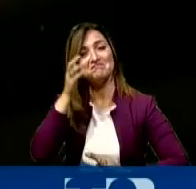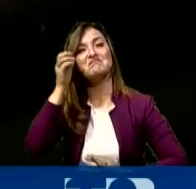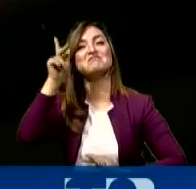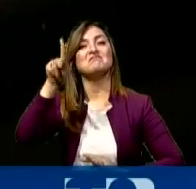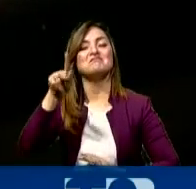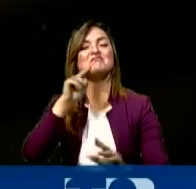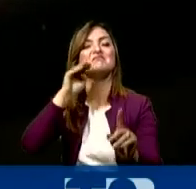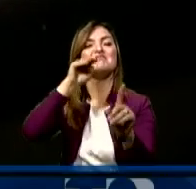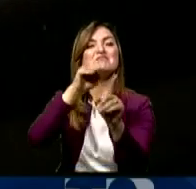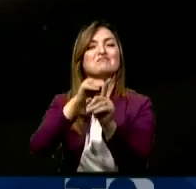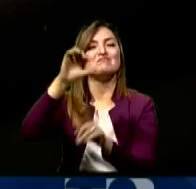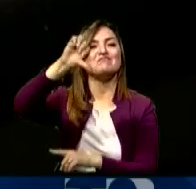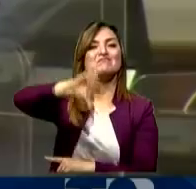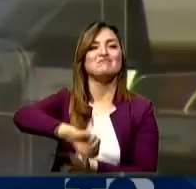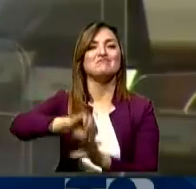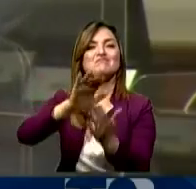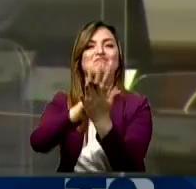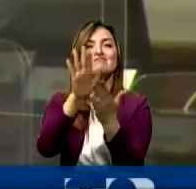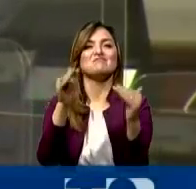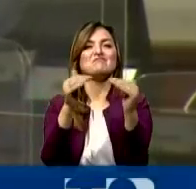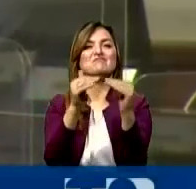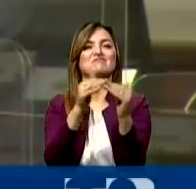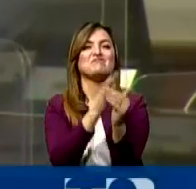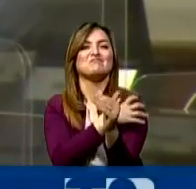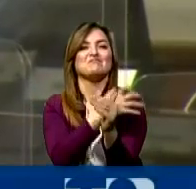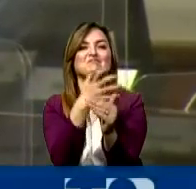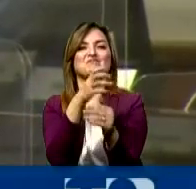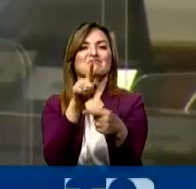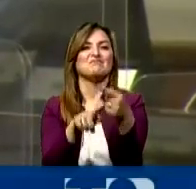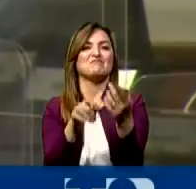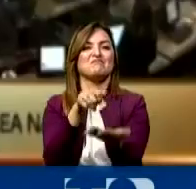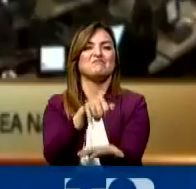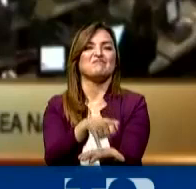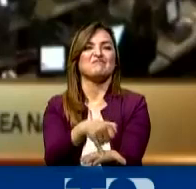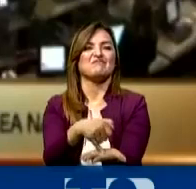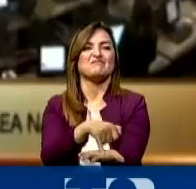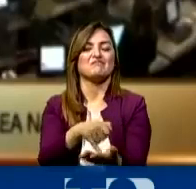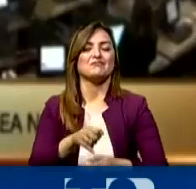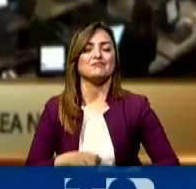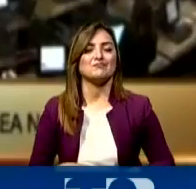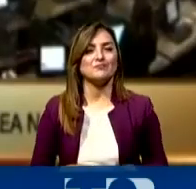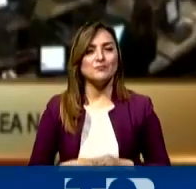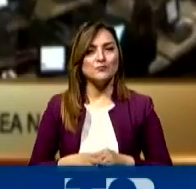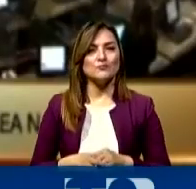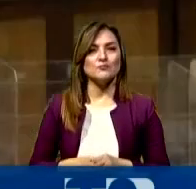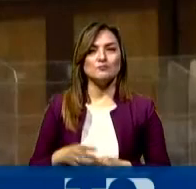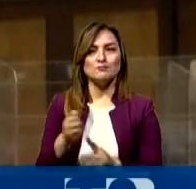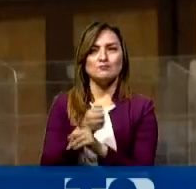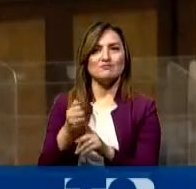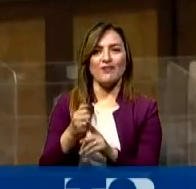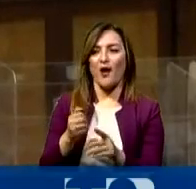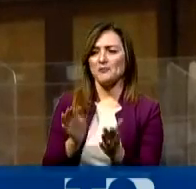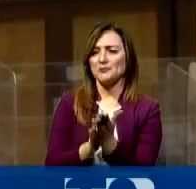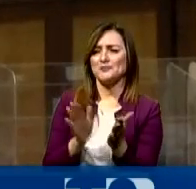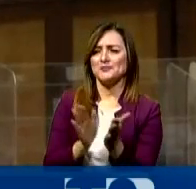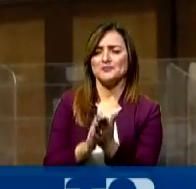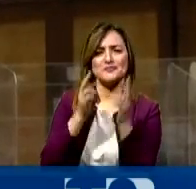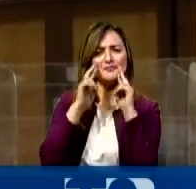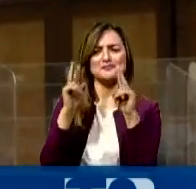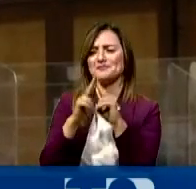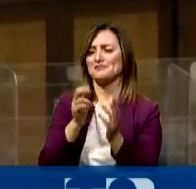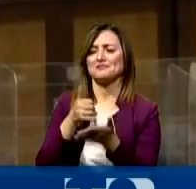lo que necesita una democracia para fortalecerse no pueden premiar se la violencia dejar